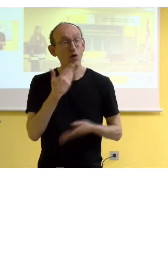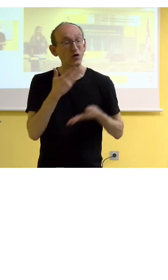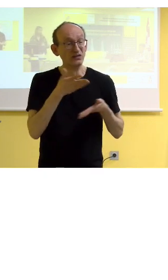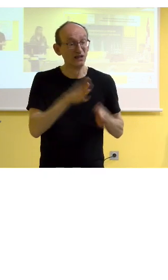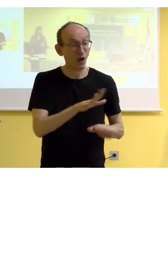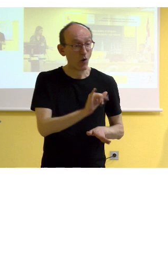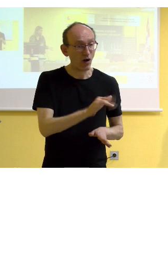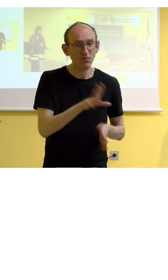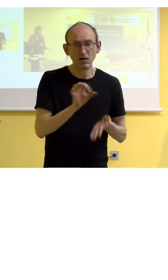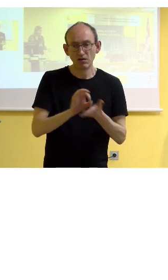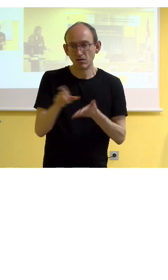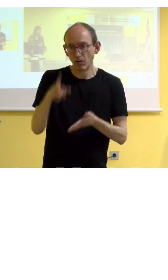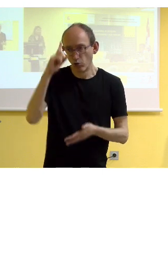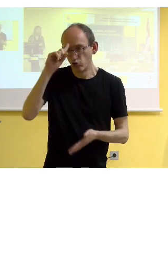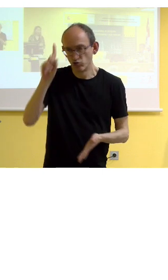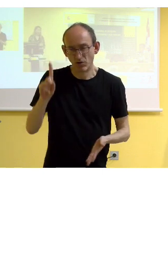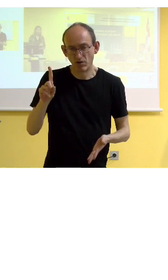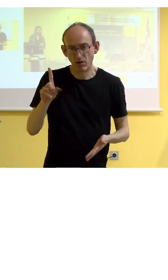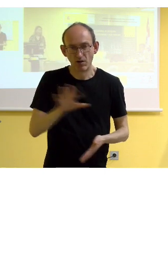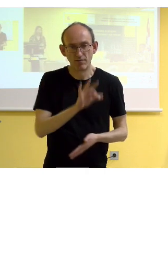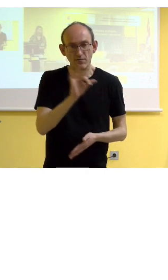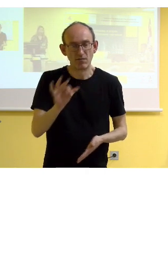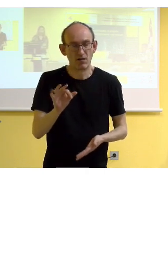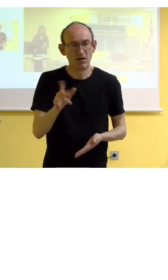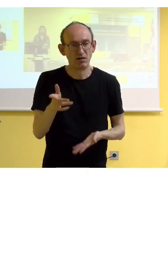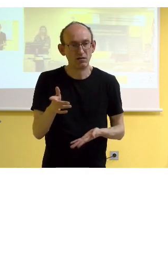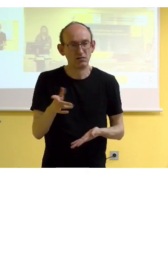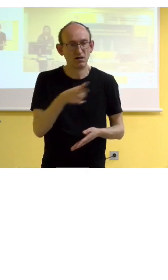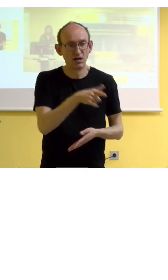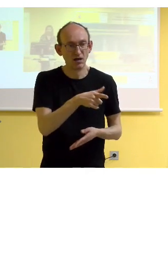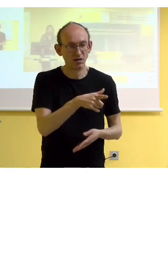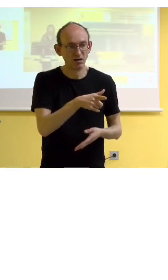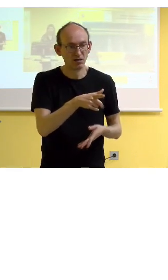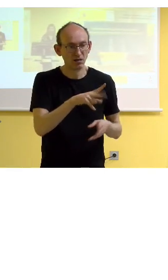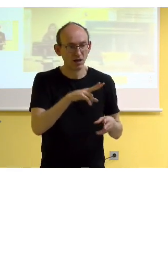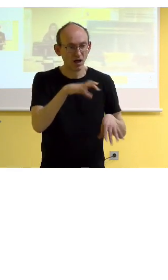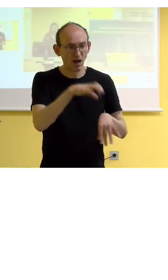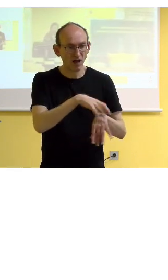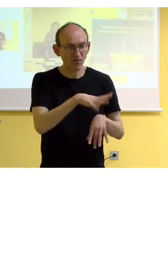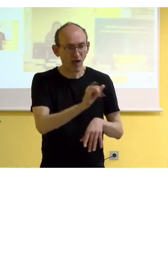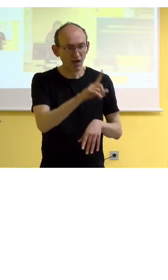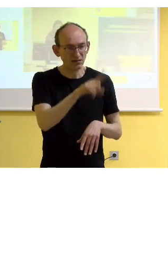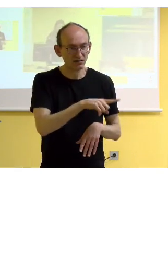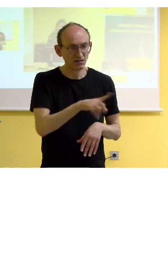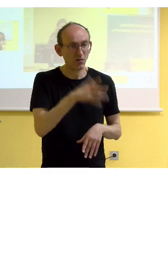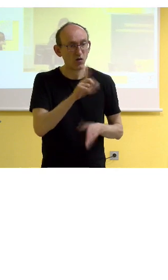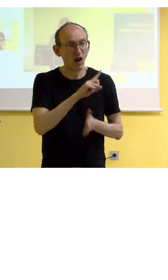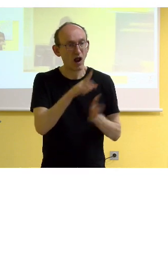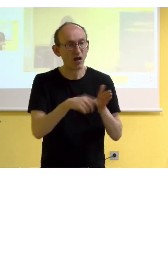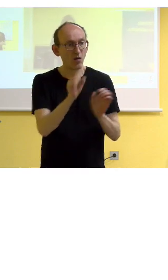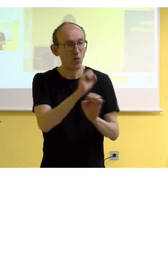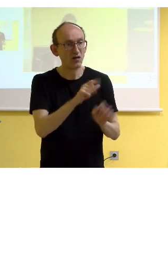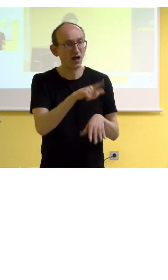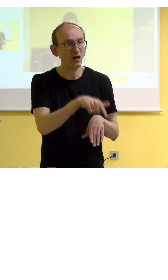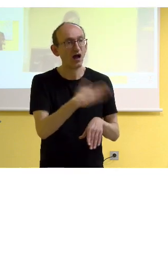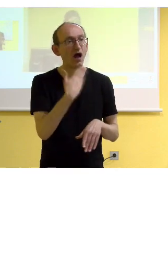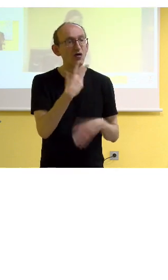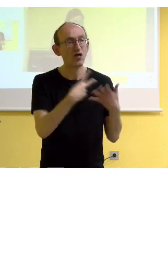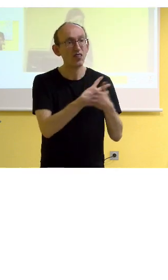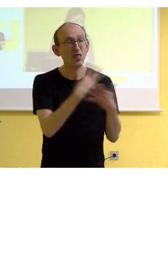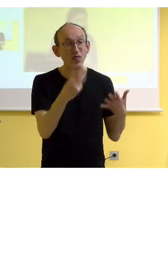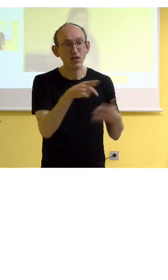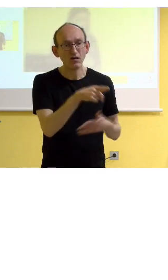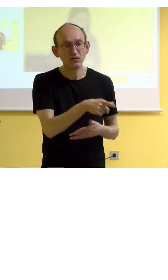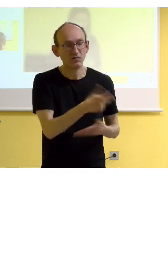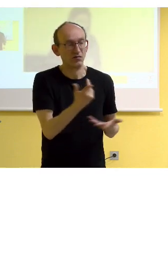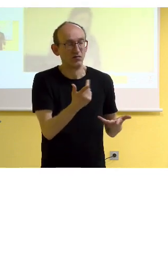conocías de este servicio y encima no sabes si es portador o no, porque por la ley de protección, hasta que él no sea mayor de edad, no se tendría